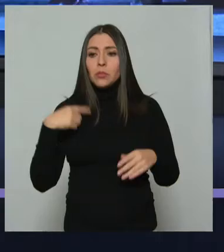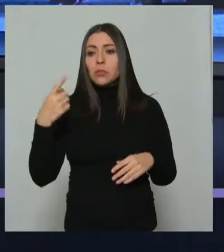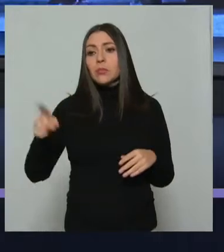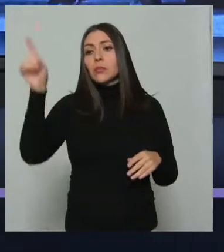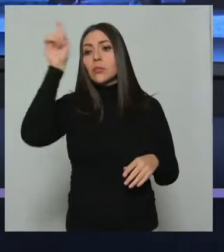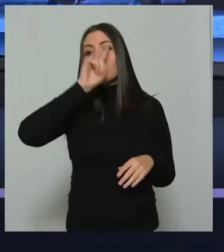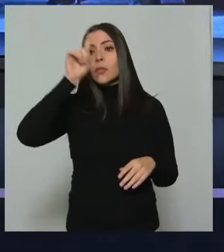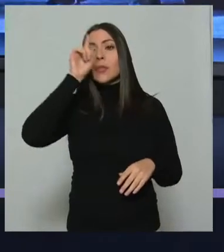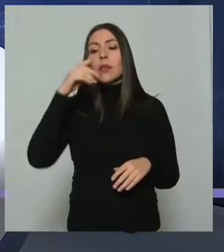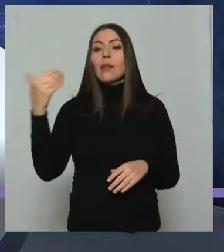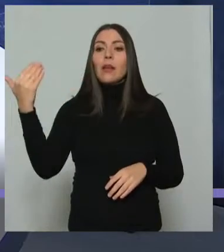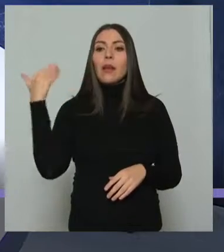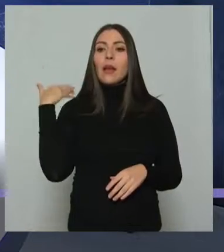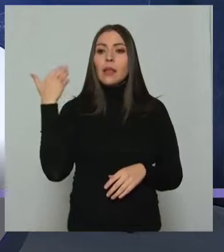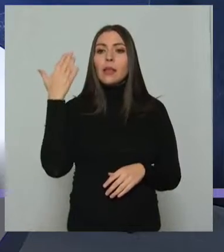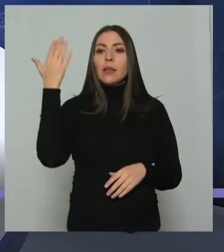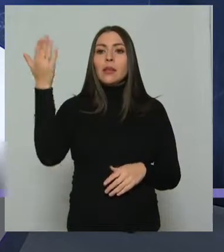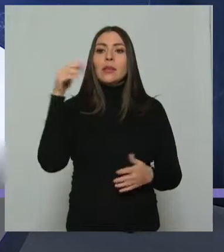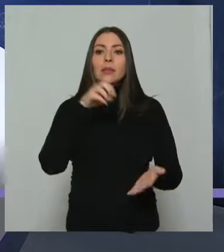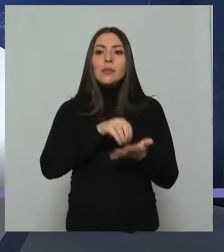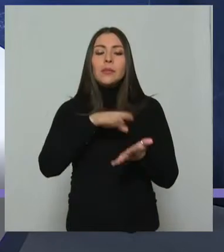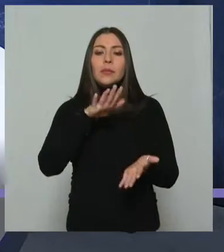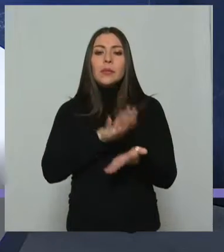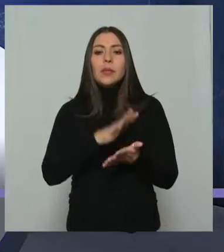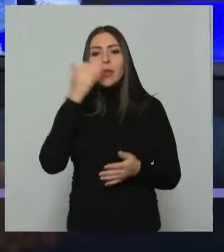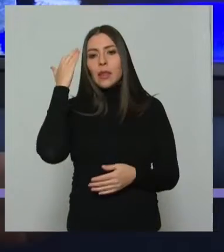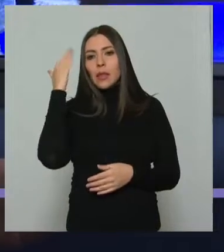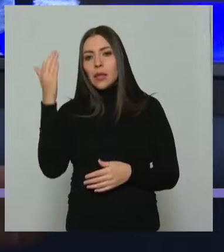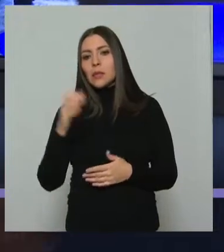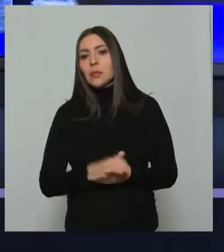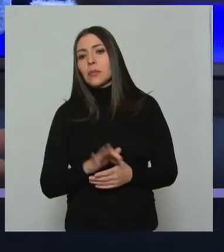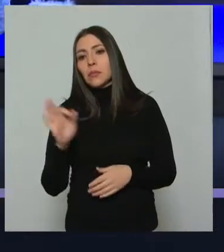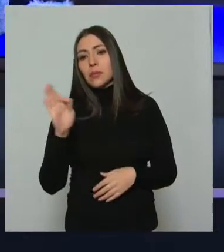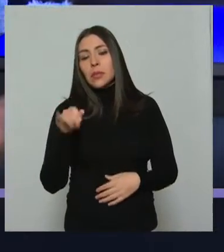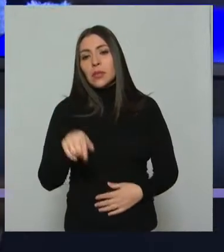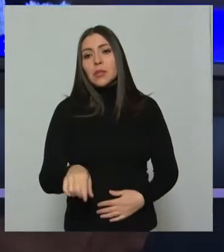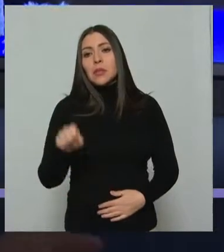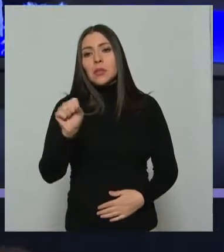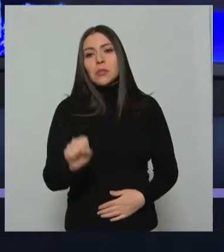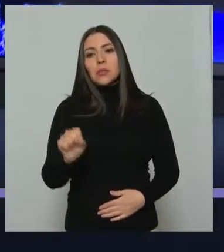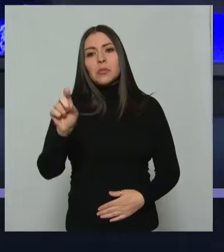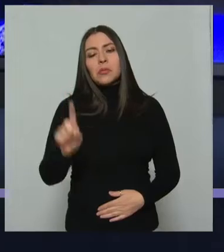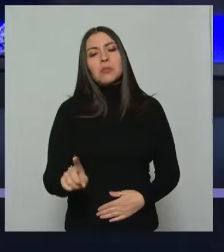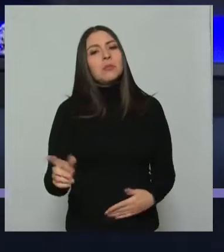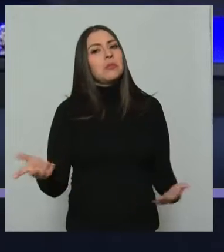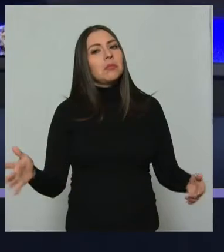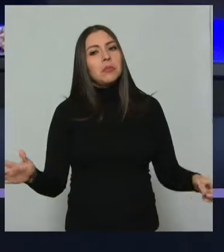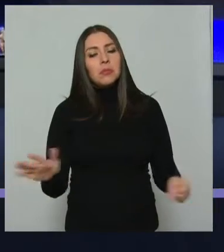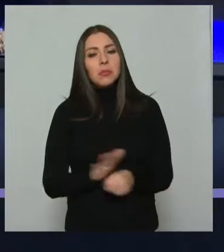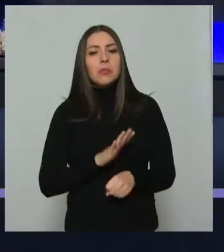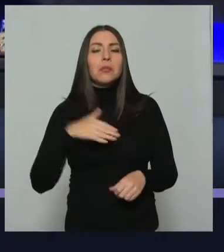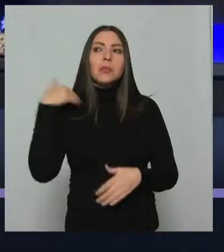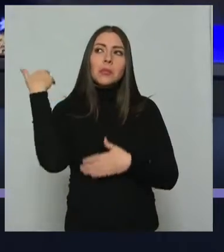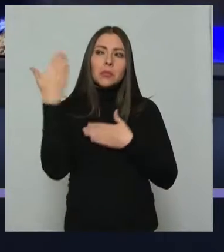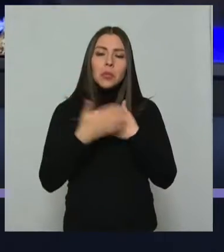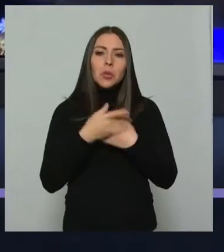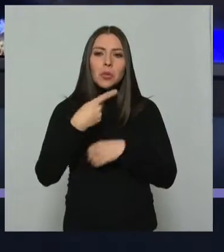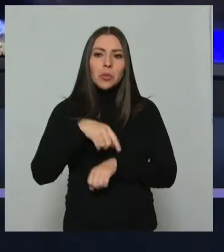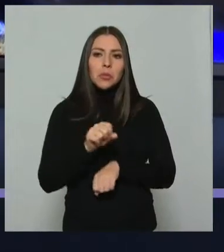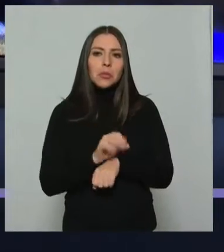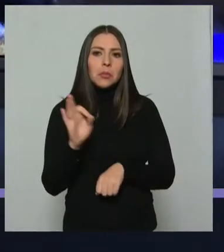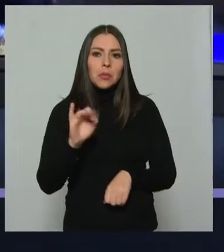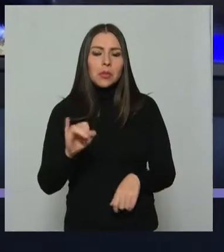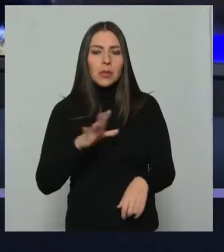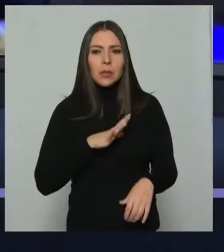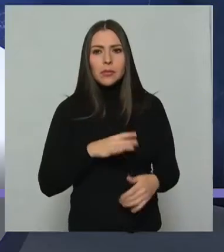que Reservar reserven con tiempo. con mucha anticipación. Seguramente Sí. para este fin de semana no Ya habrá, no, pero inténtenlo. para la próxima. Pero para la próxima sí. ¿Fuiste a